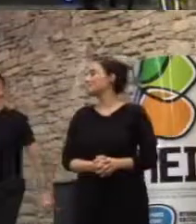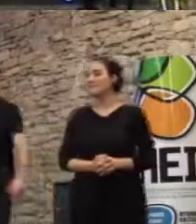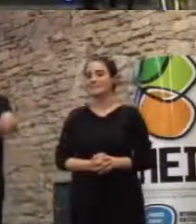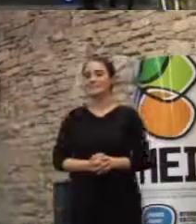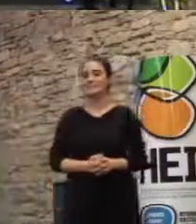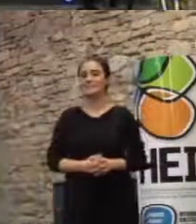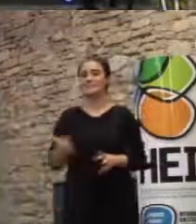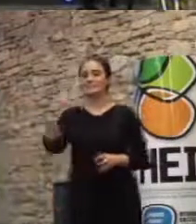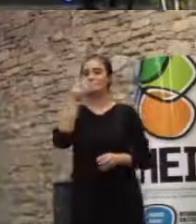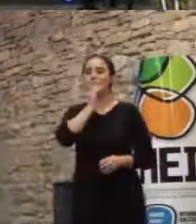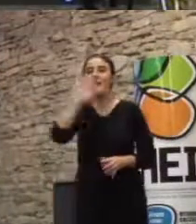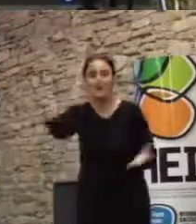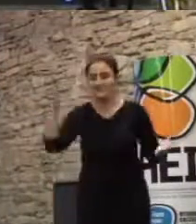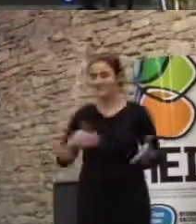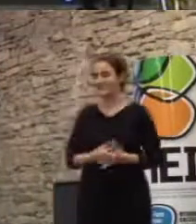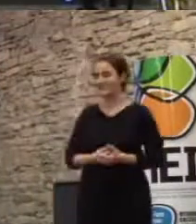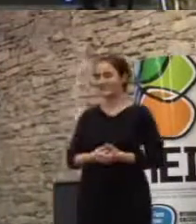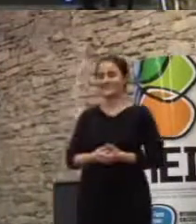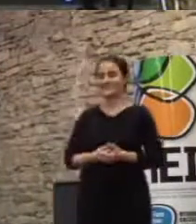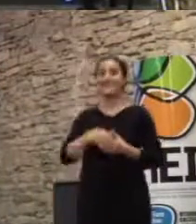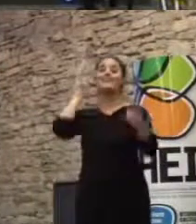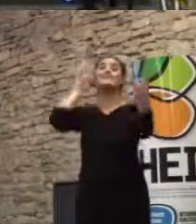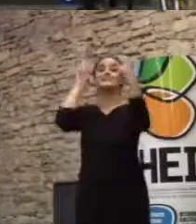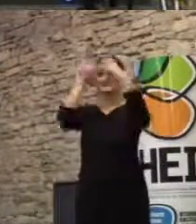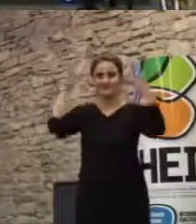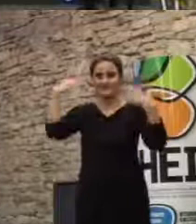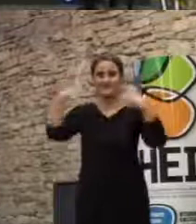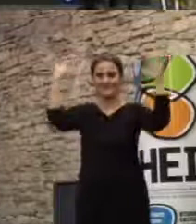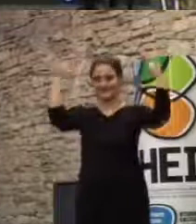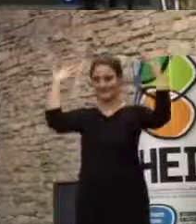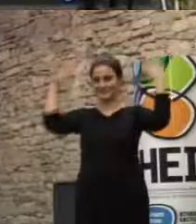sois increíbles hasta la próxima